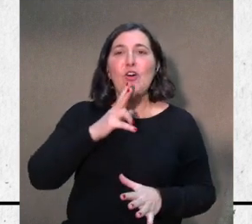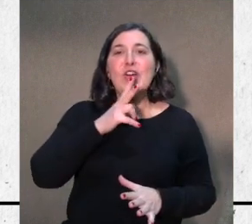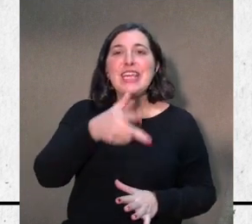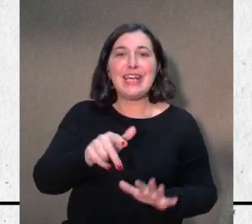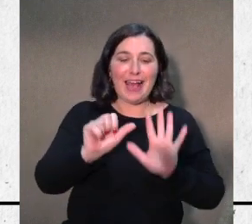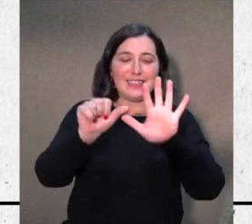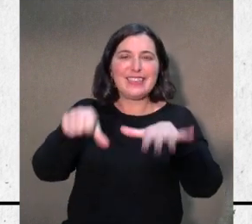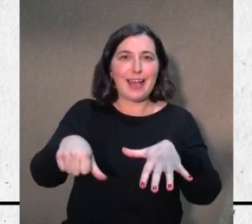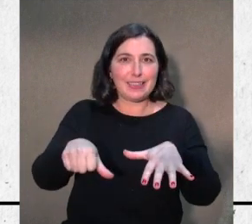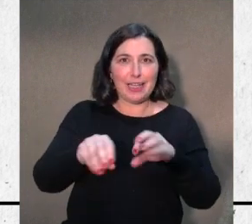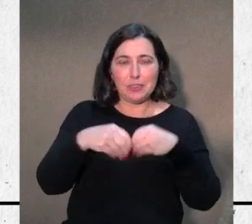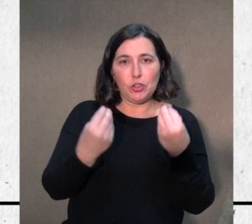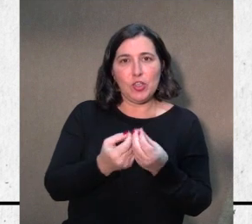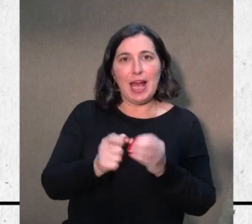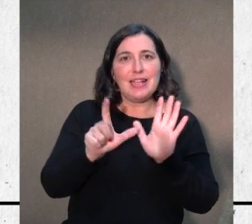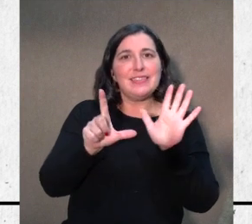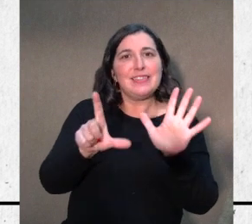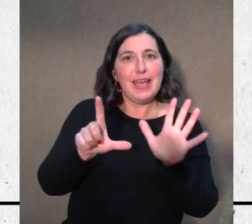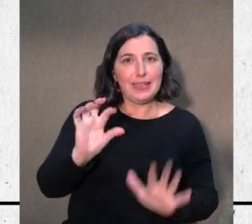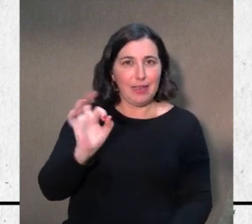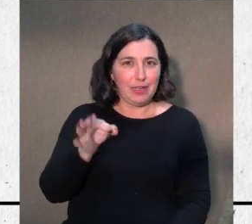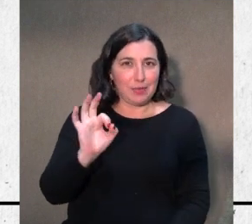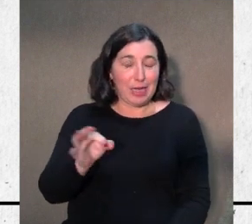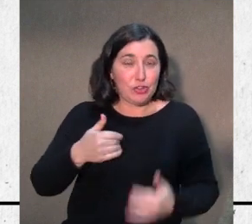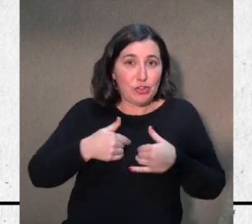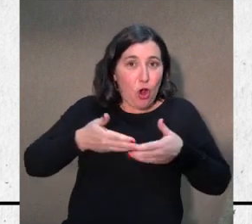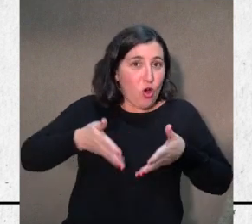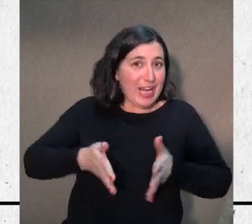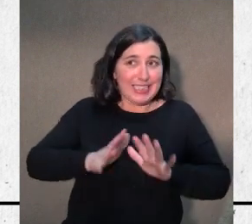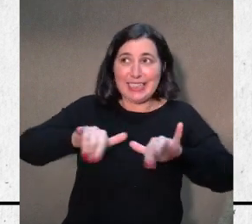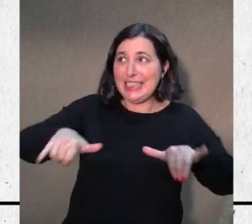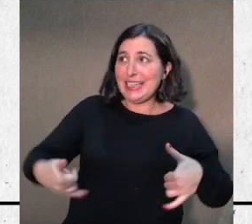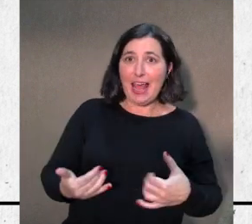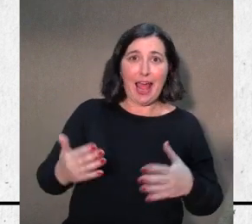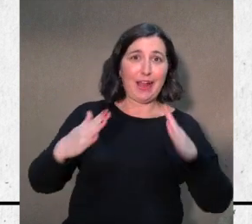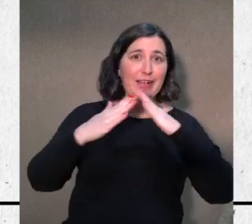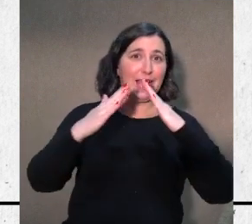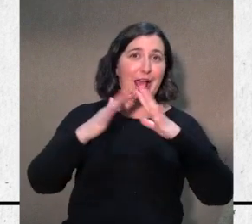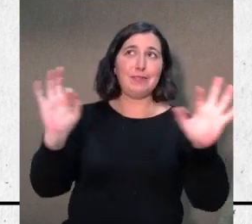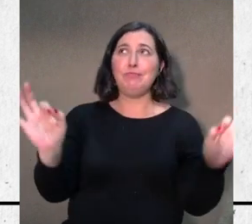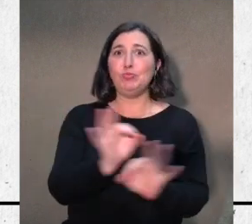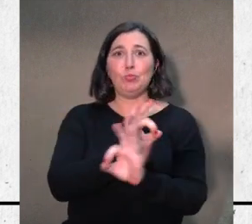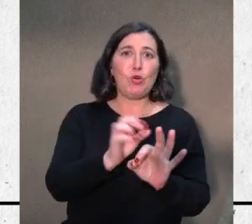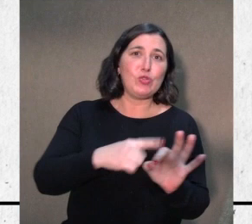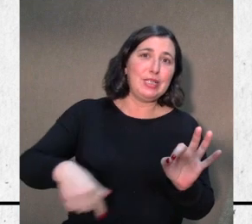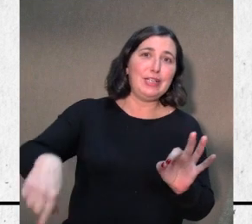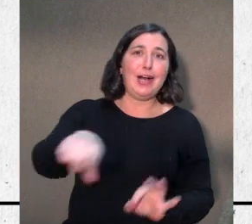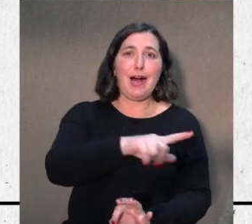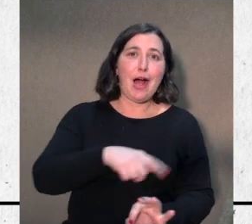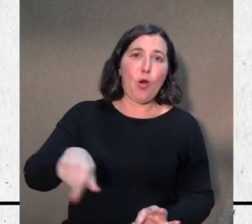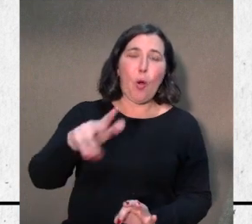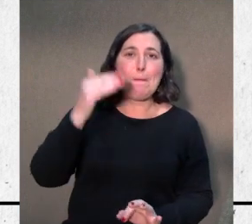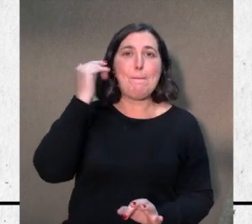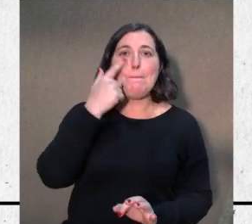casa era un conservatorio. Mi papá, que se dedicó a la docencia por más de 60 años, y